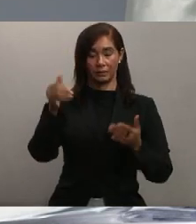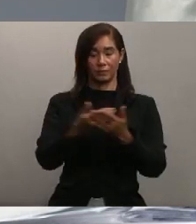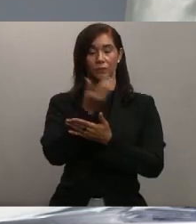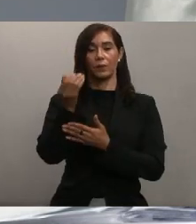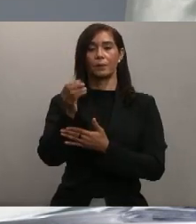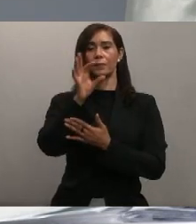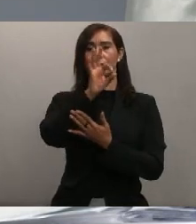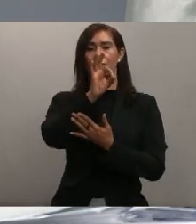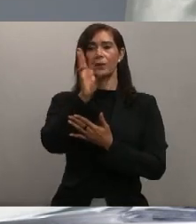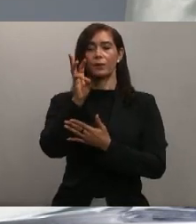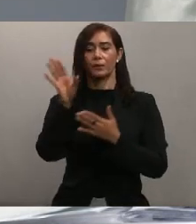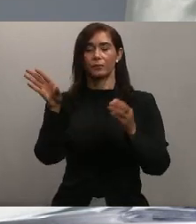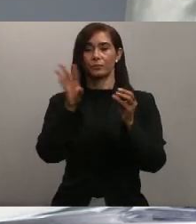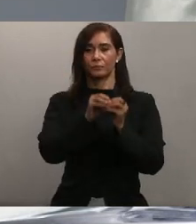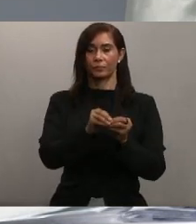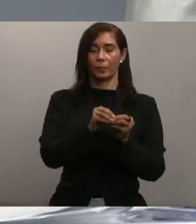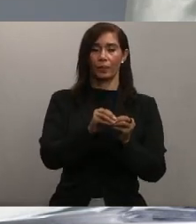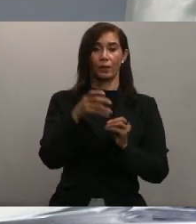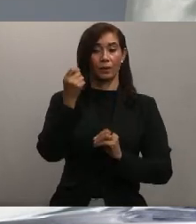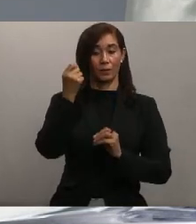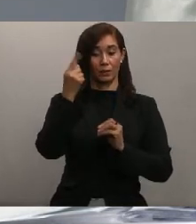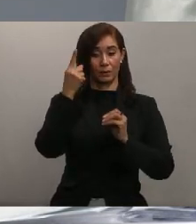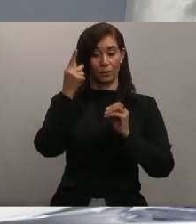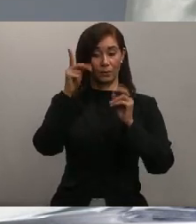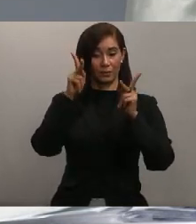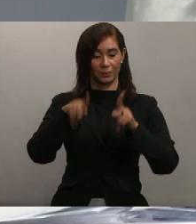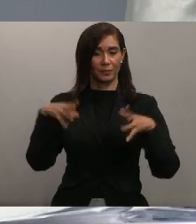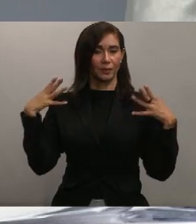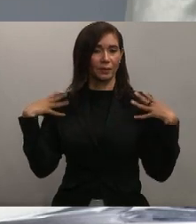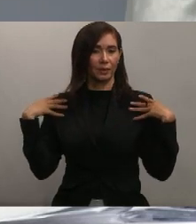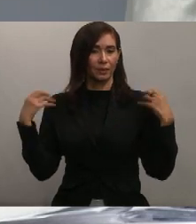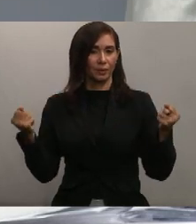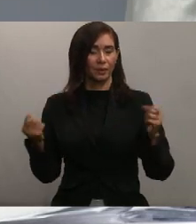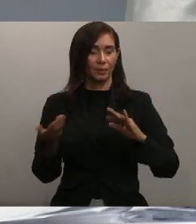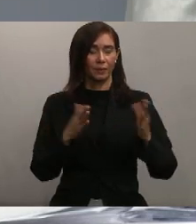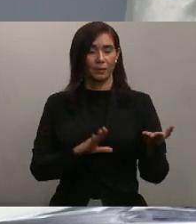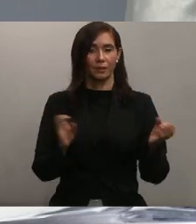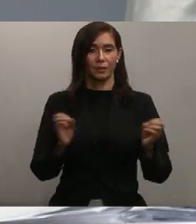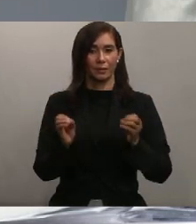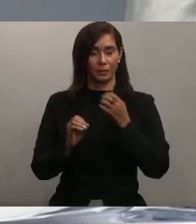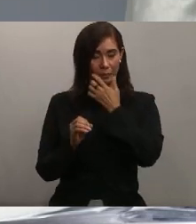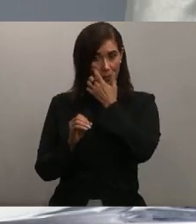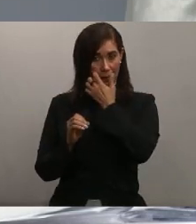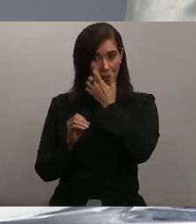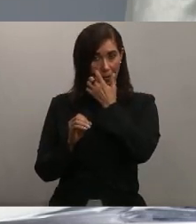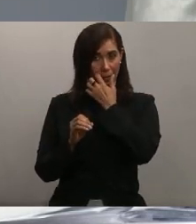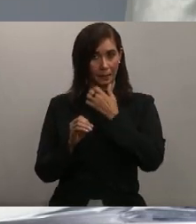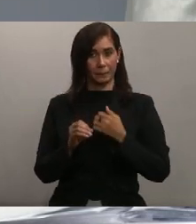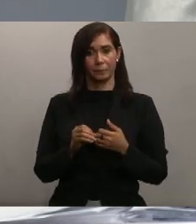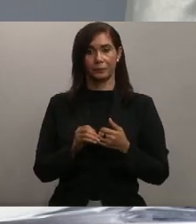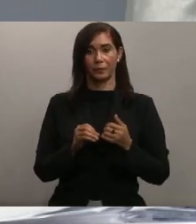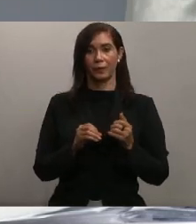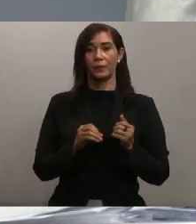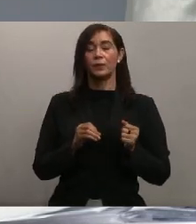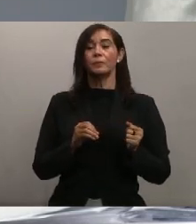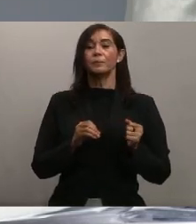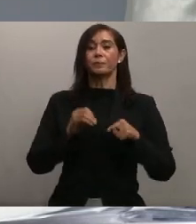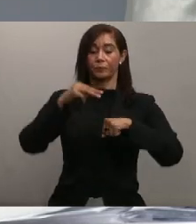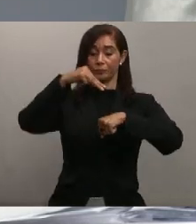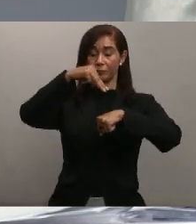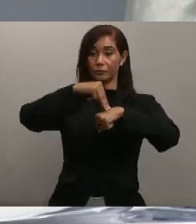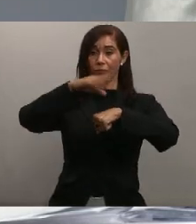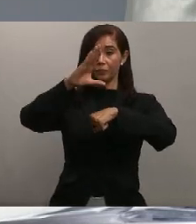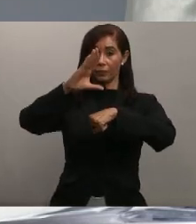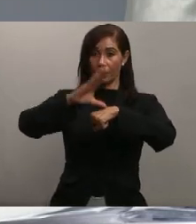96 acumulados, 11 recuperados, 0 fallecimiento. Montecristi,